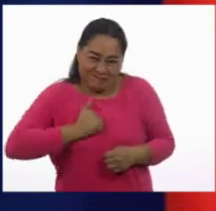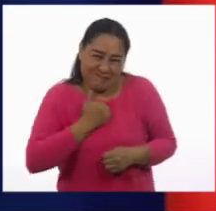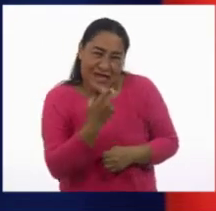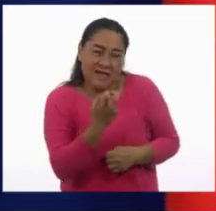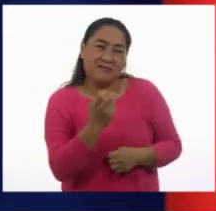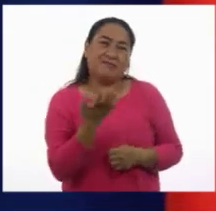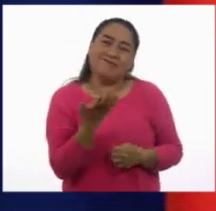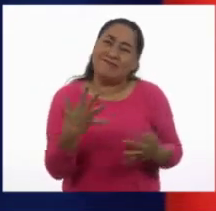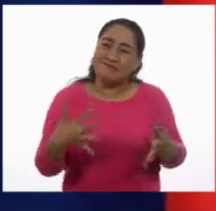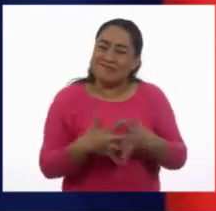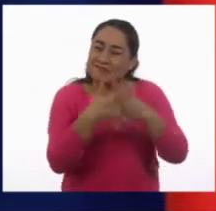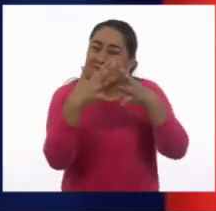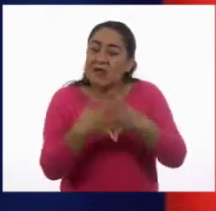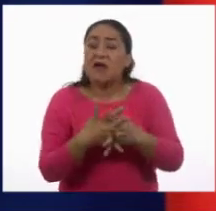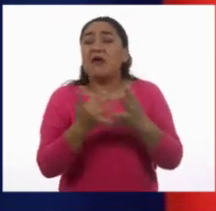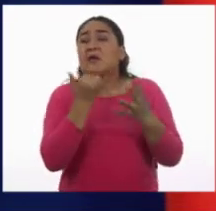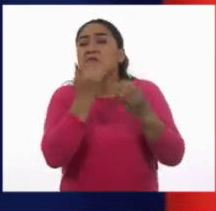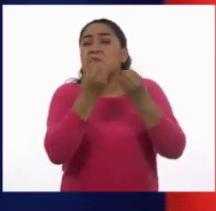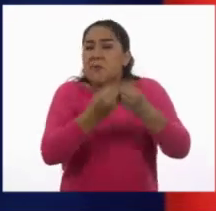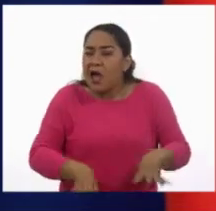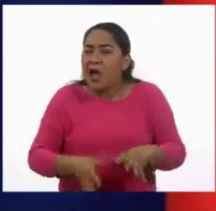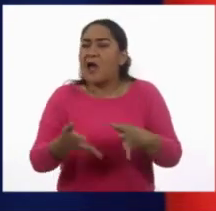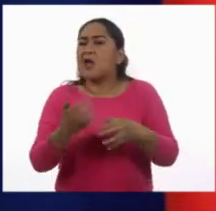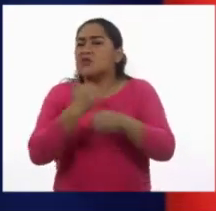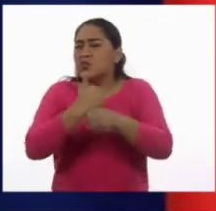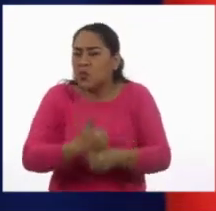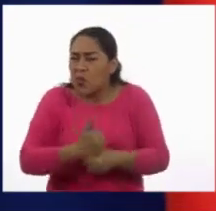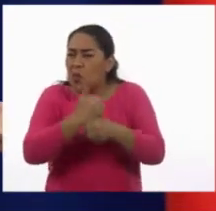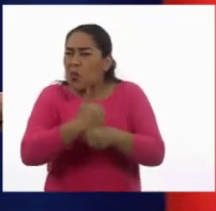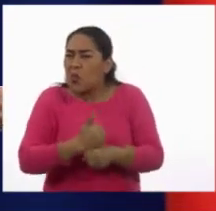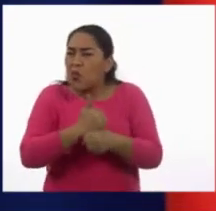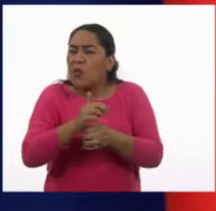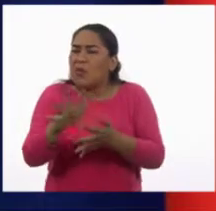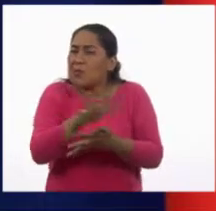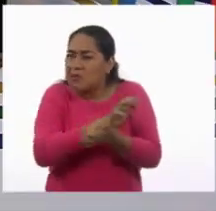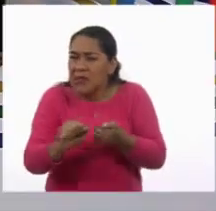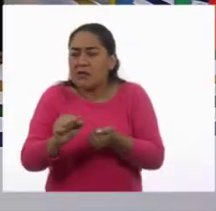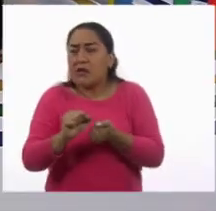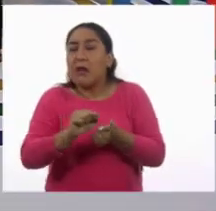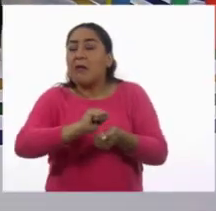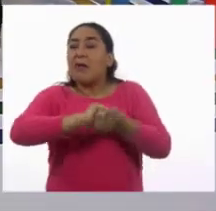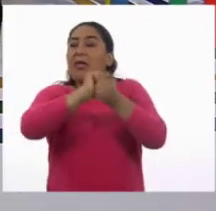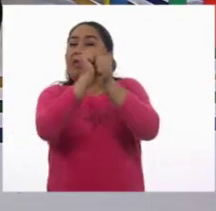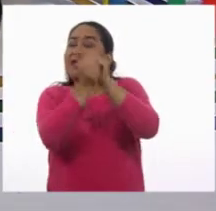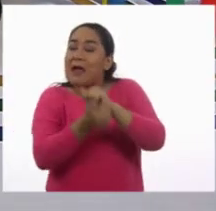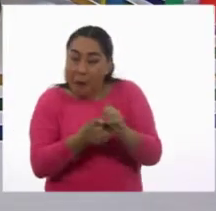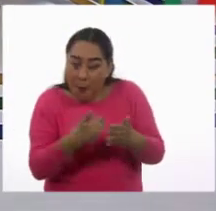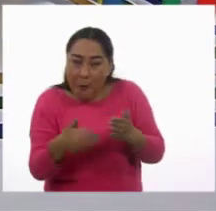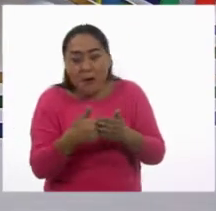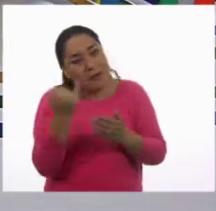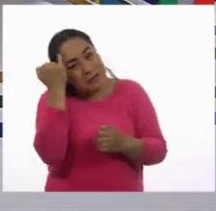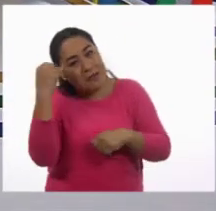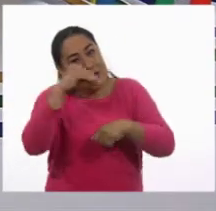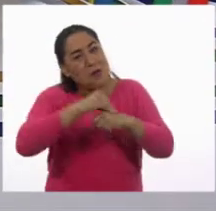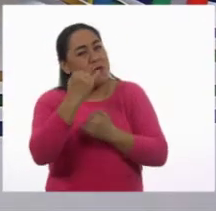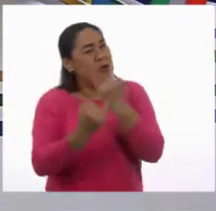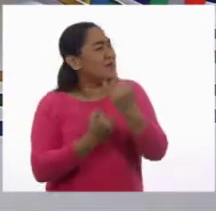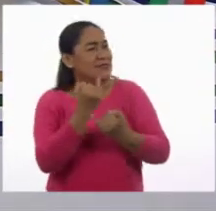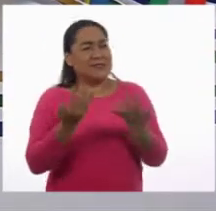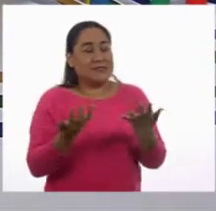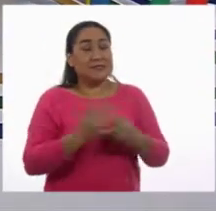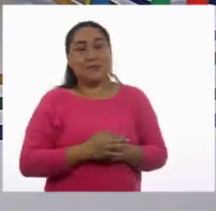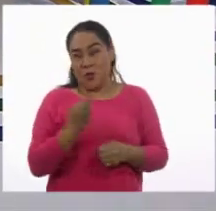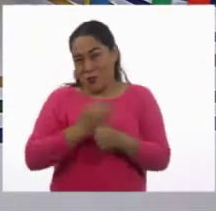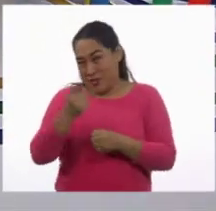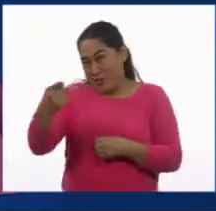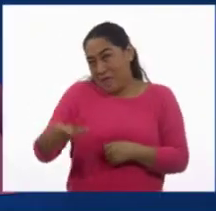guerra, que atrae destrucción y sufrimiento, haya podido convertirse en un juego? Bueno, esto que preguntas es un tema muy interesante